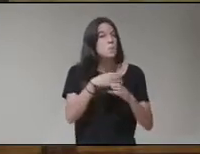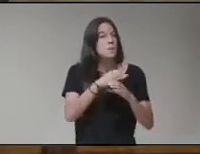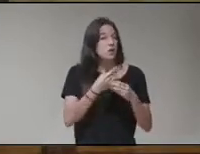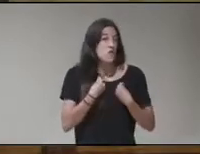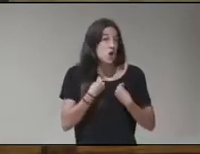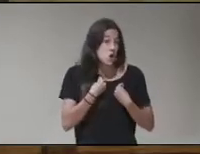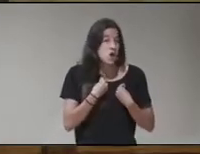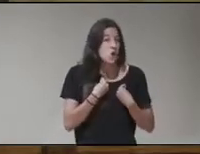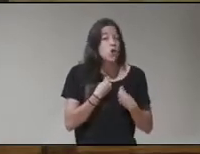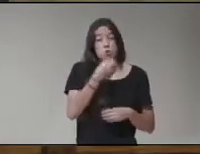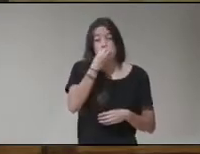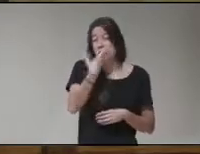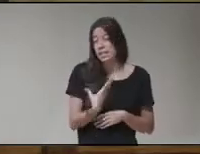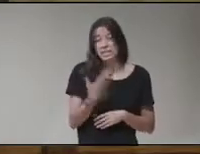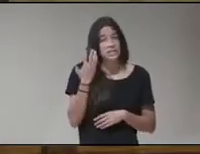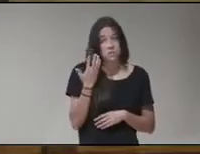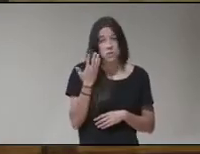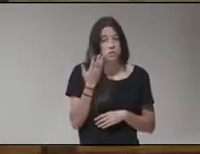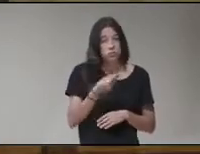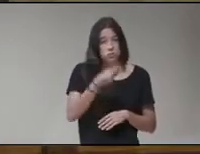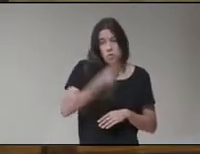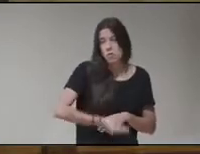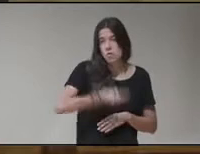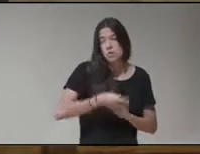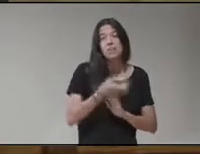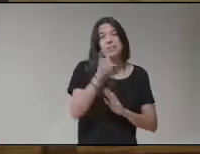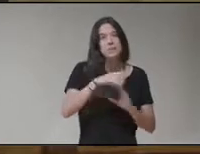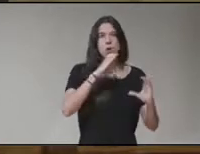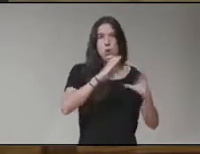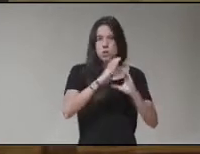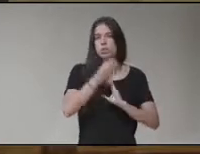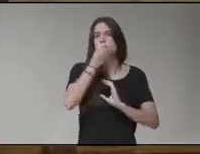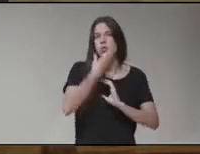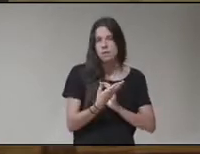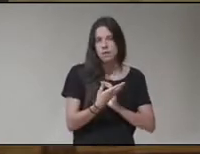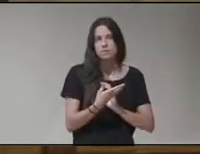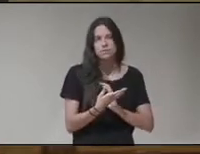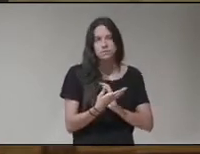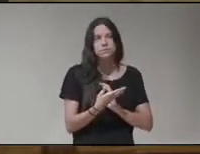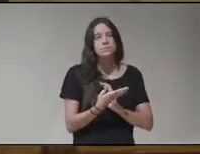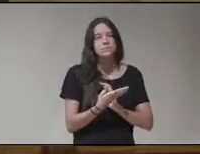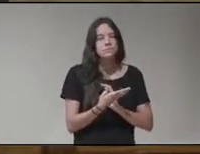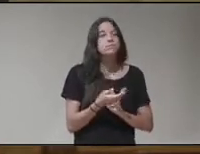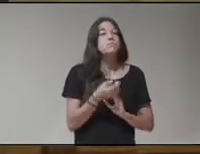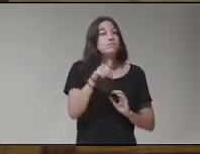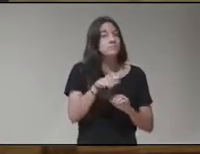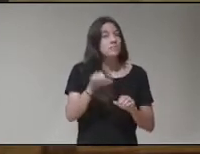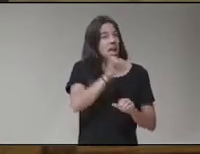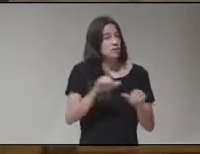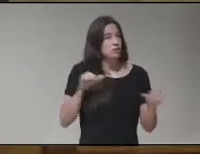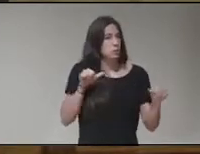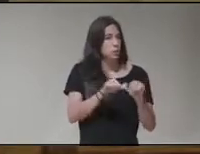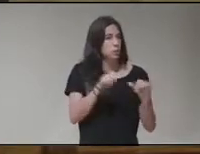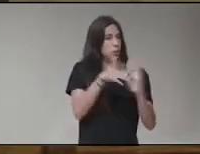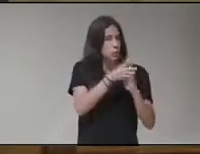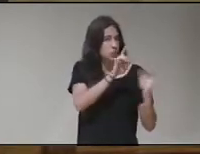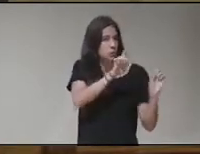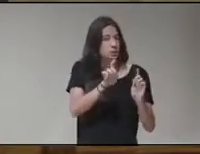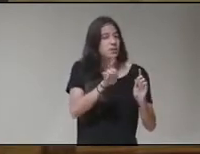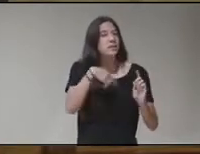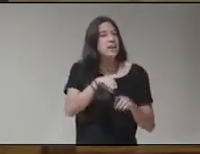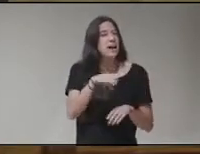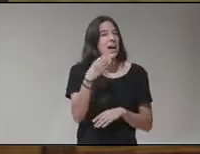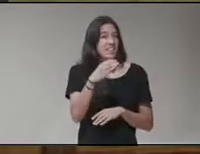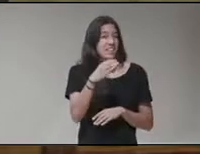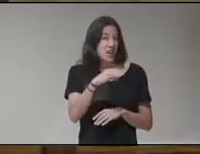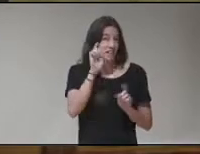buenísimo y un mejor todavía, si cabe, comunicador. Lleva muchísimos años dando clases, catedrático de microbiología